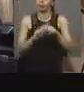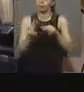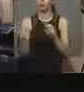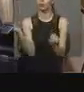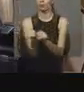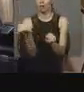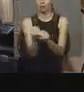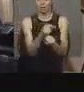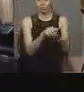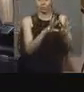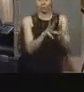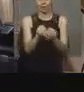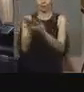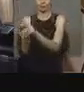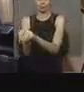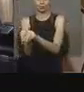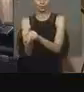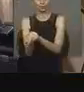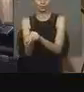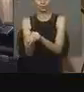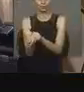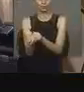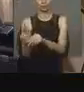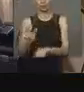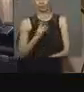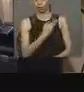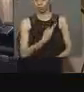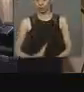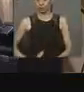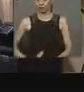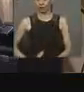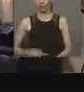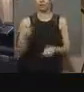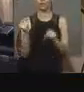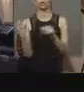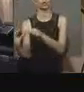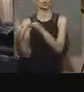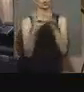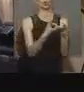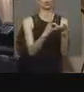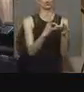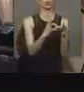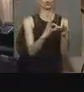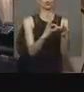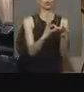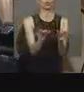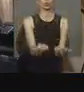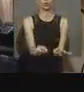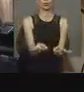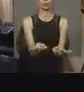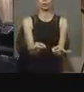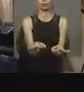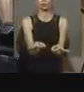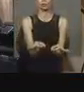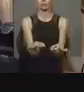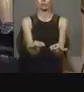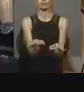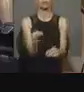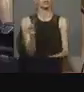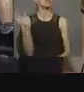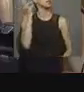trabajo, señor presidente, que es un trabajo que va de la mano justamente en el rol de la